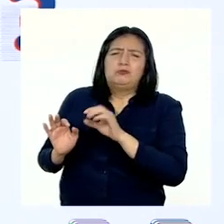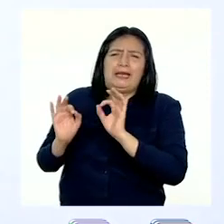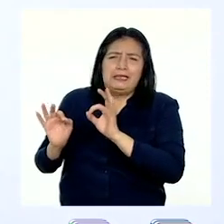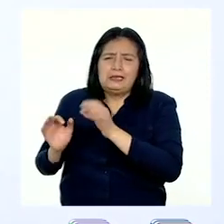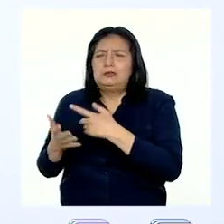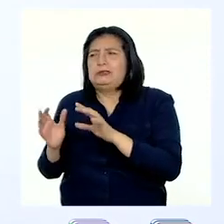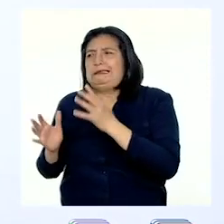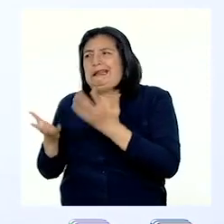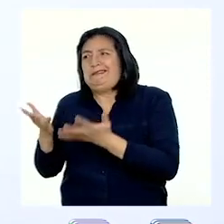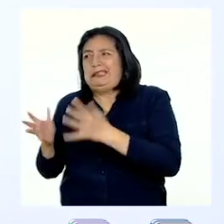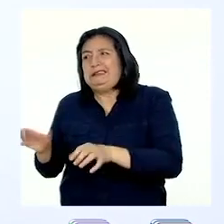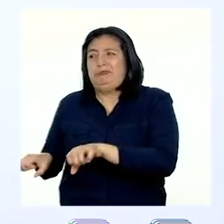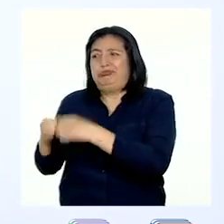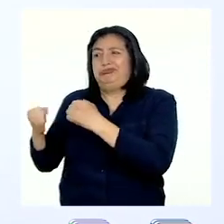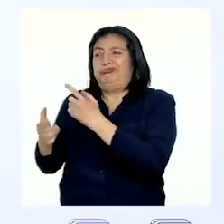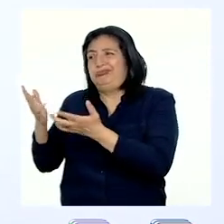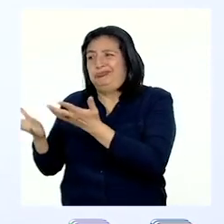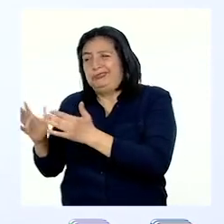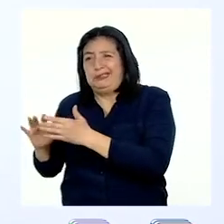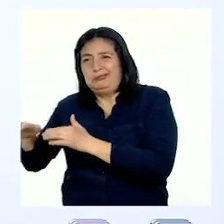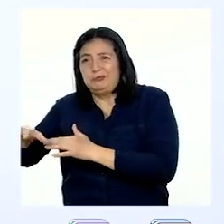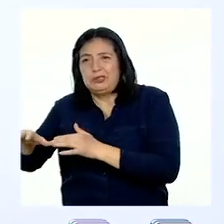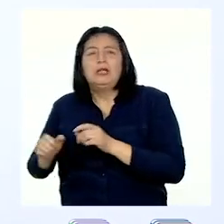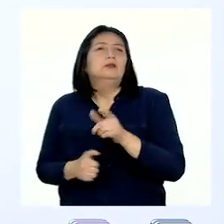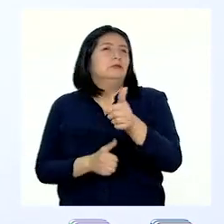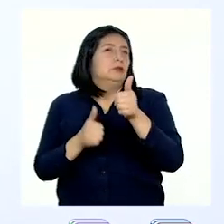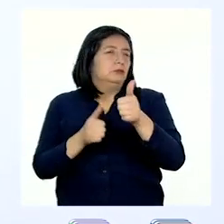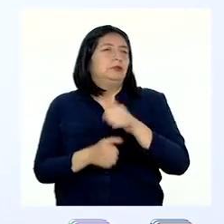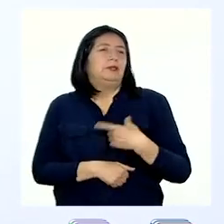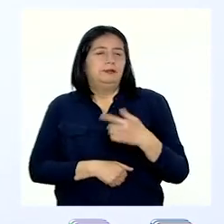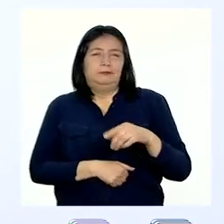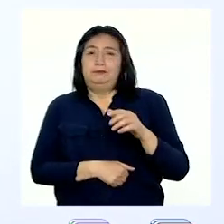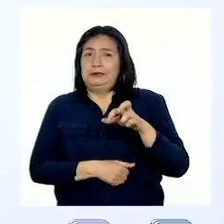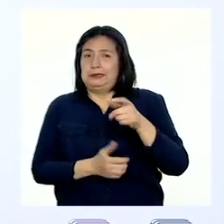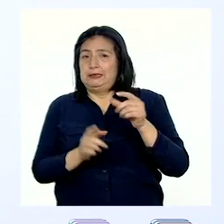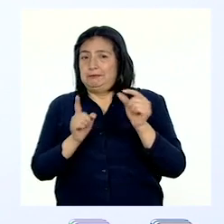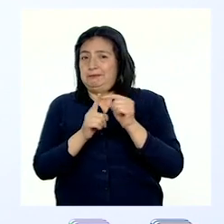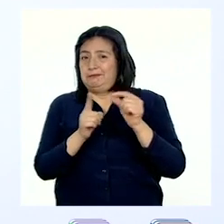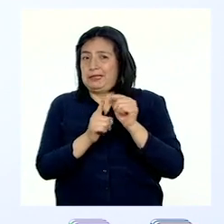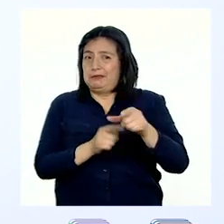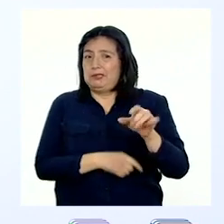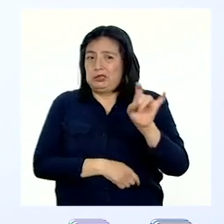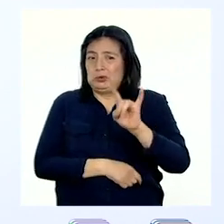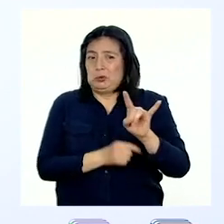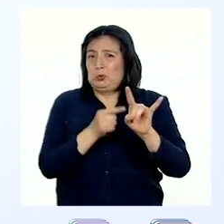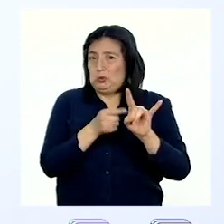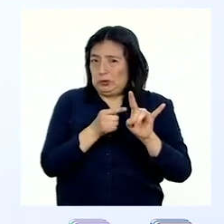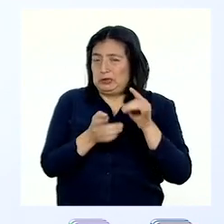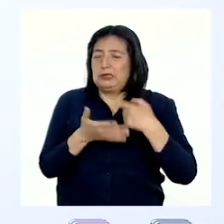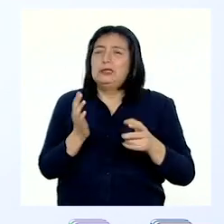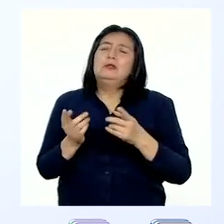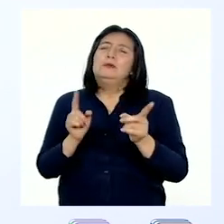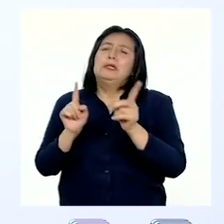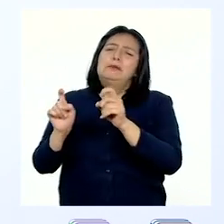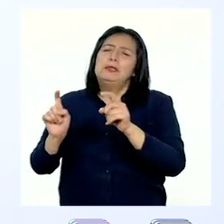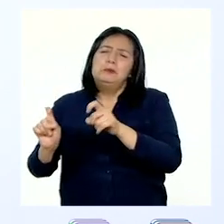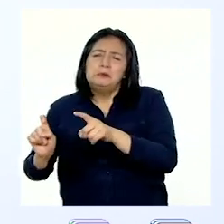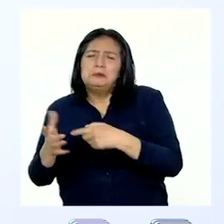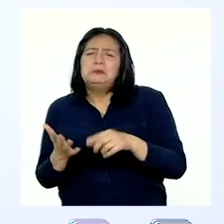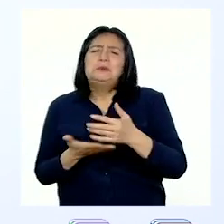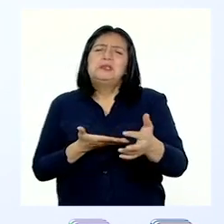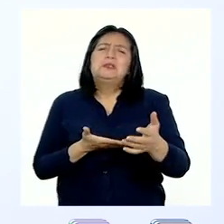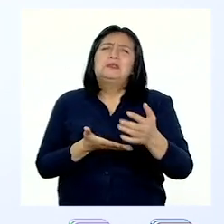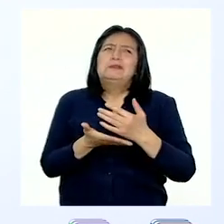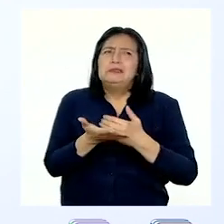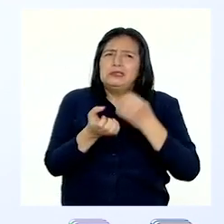¿Verdad? Sí, muy bien, Patricia. Estas palabras que hemos utilizado para hacer preguntas